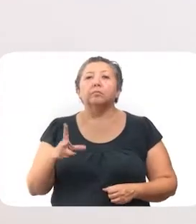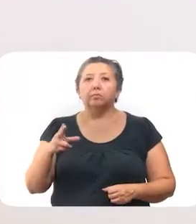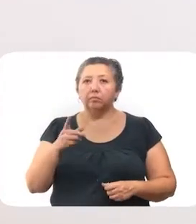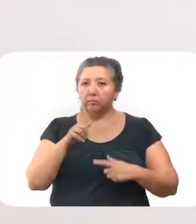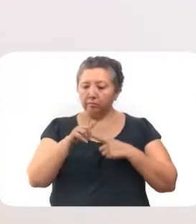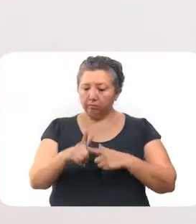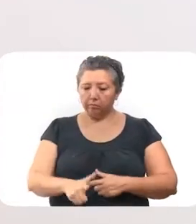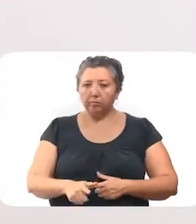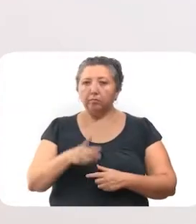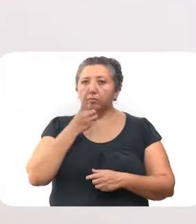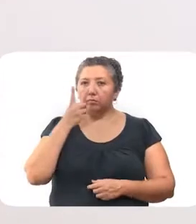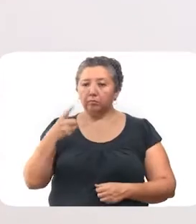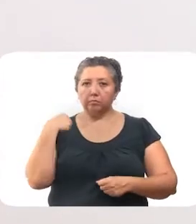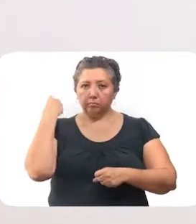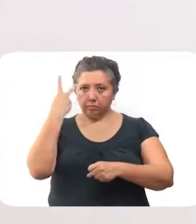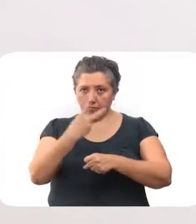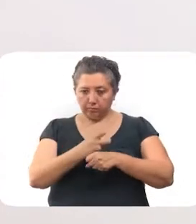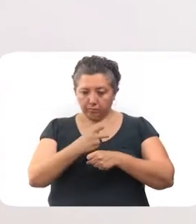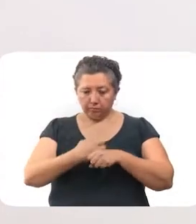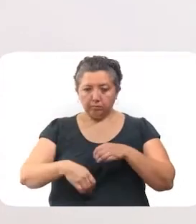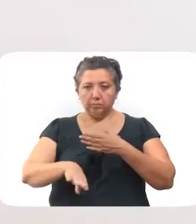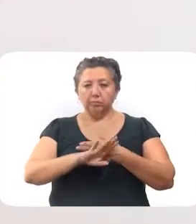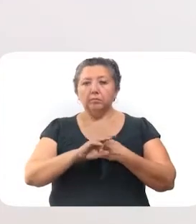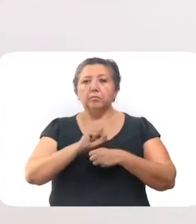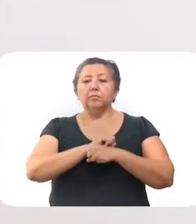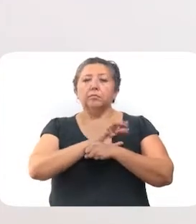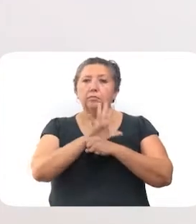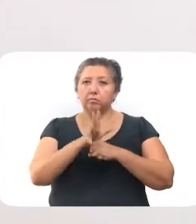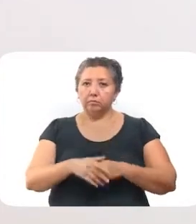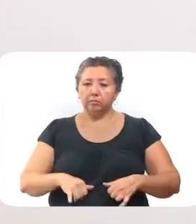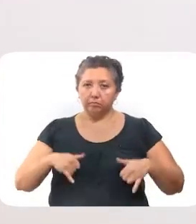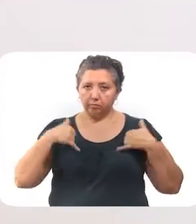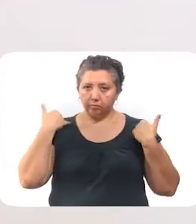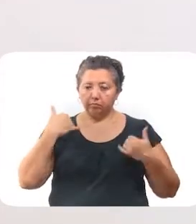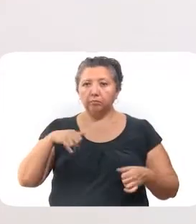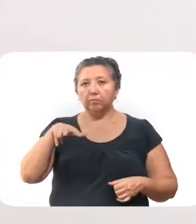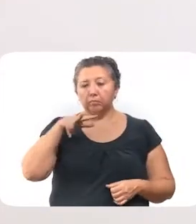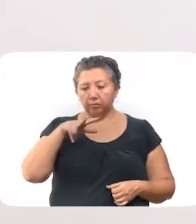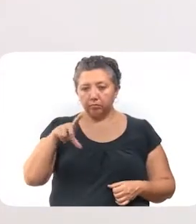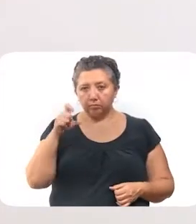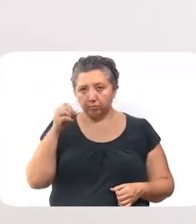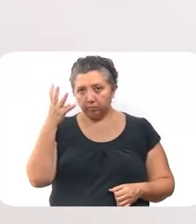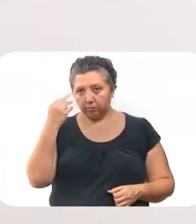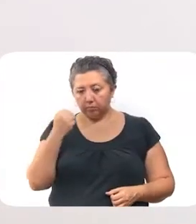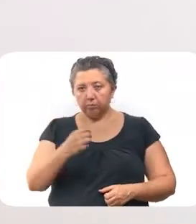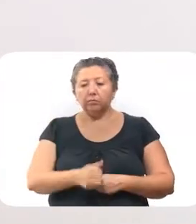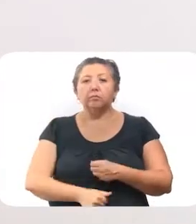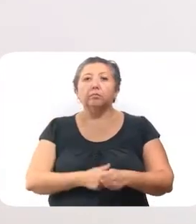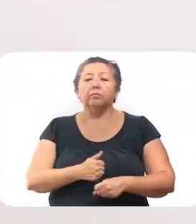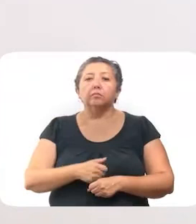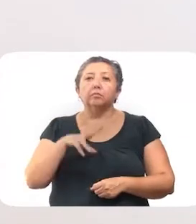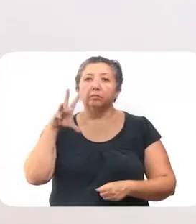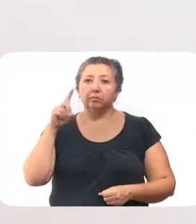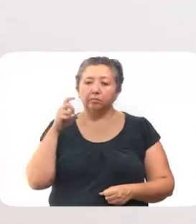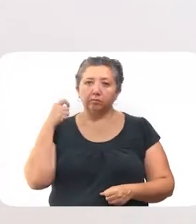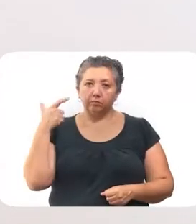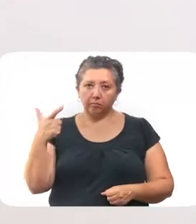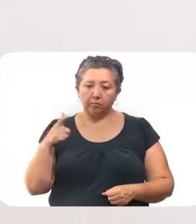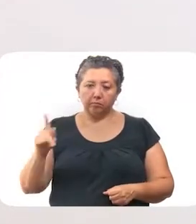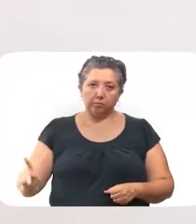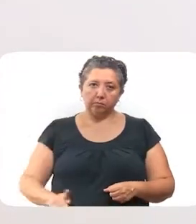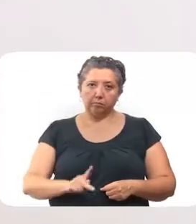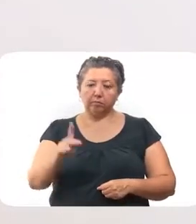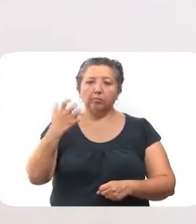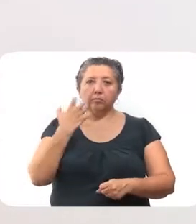También continuó la aplicación de la segunda dosis contra el coronavirus a jóvenes de 18 a 29 años de 37 municipios